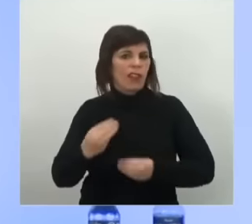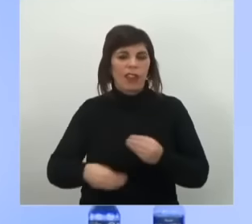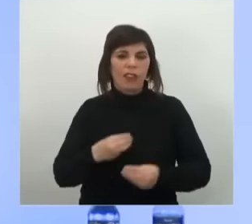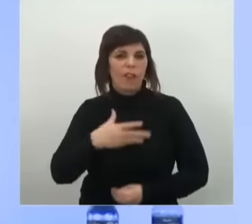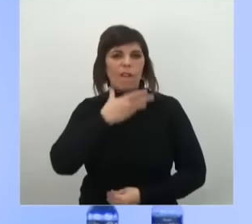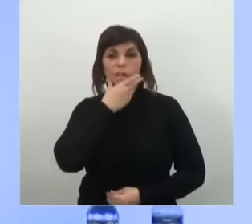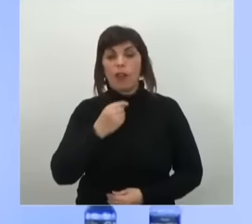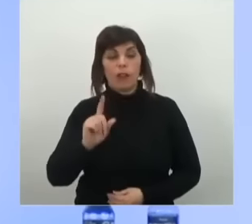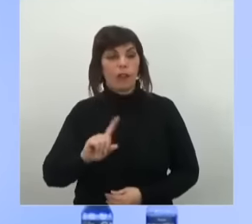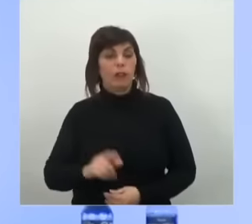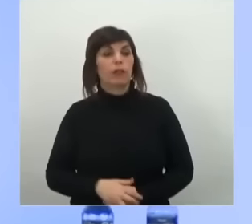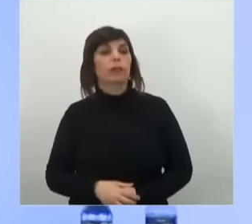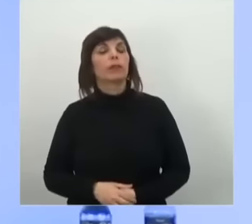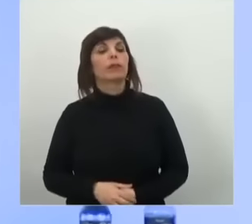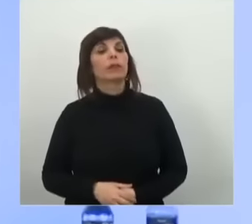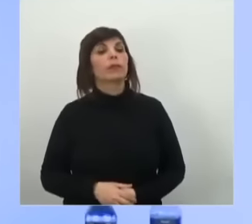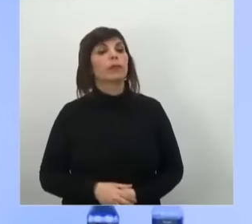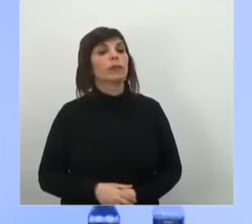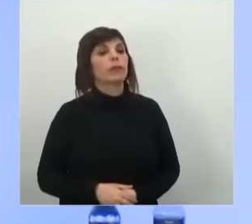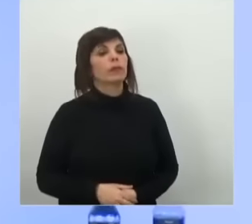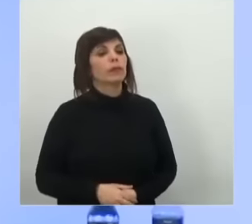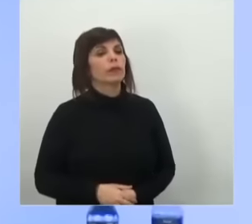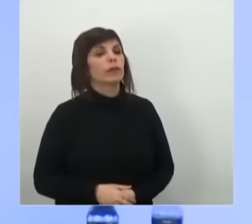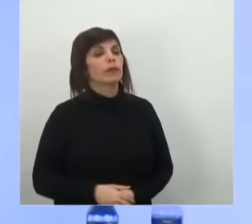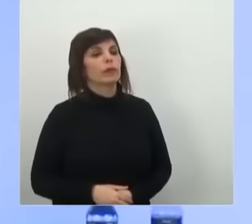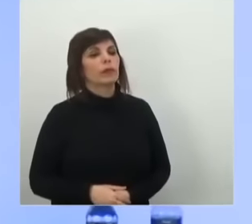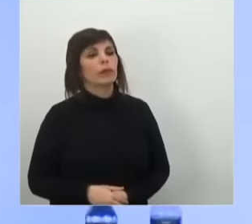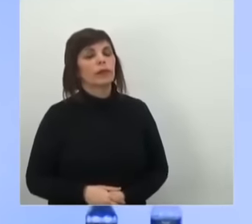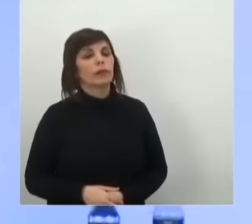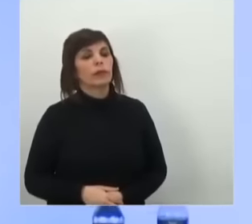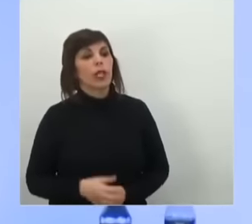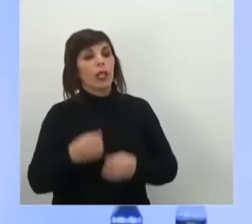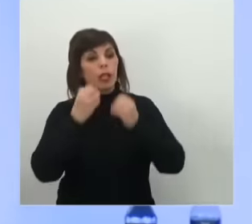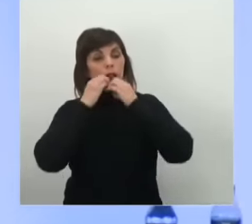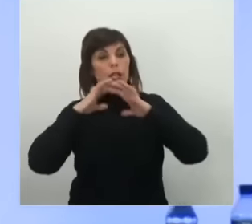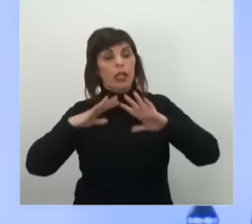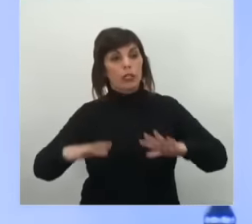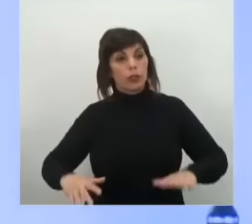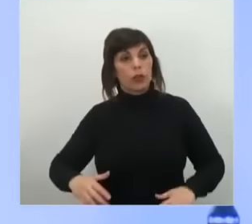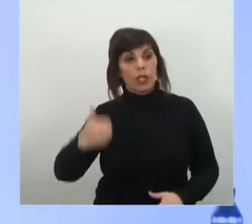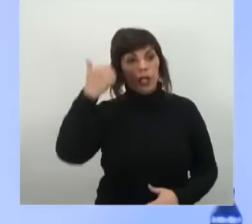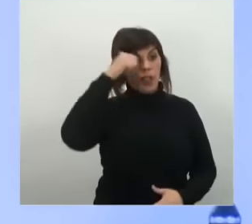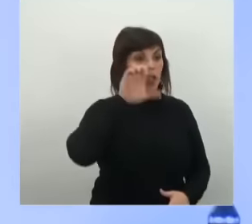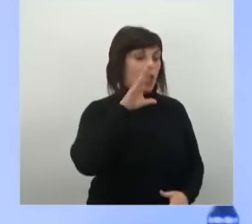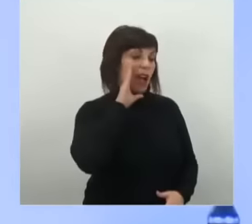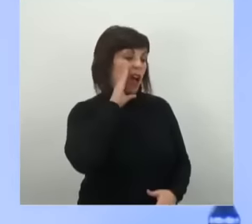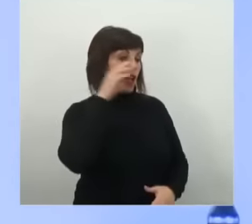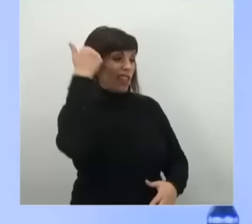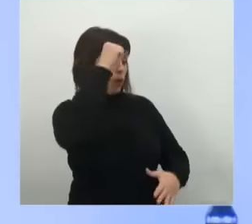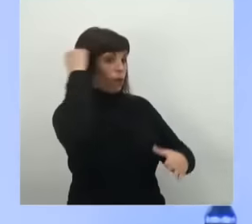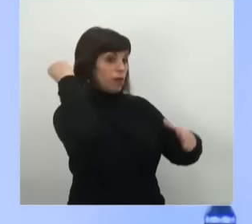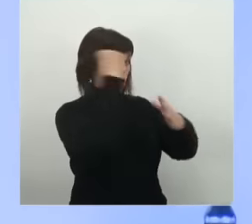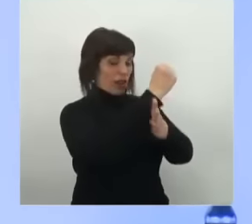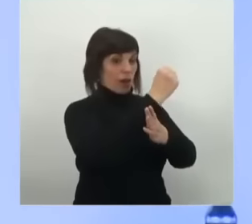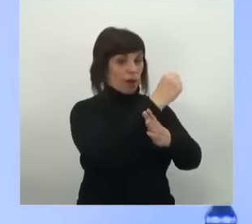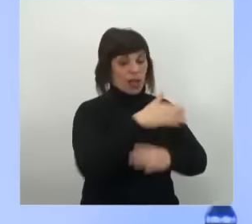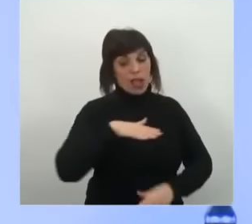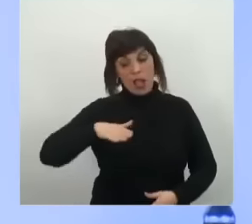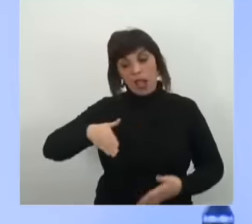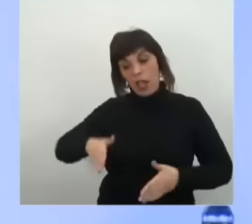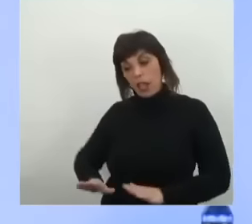Génesis capítulo 22 nos recuerda aquella historia de Abraham y su hijo Isaac Imagínese usted